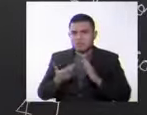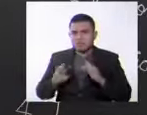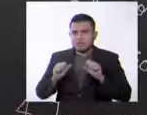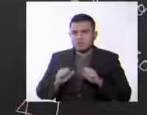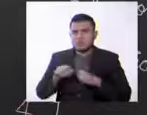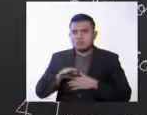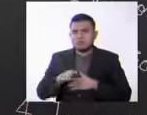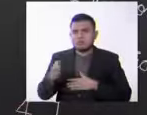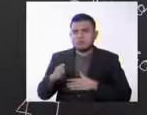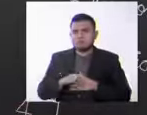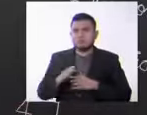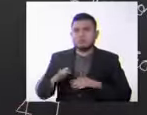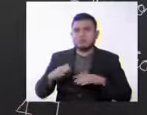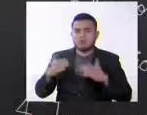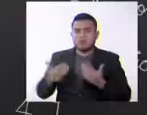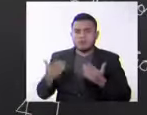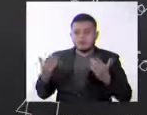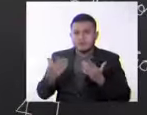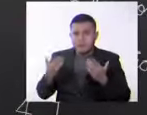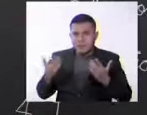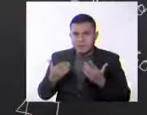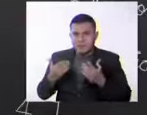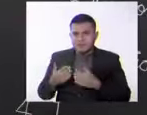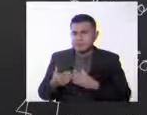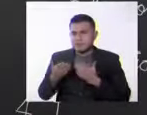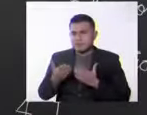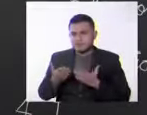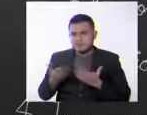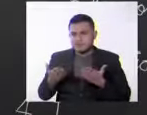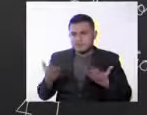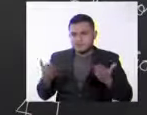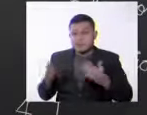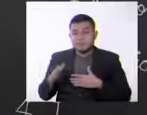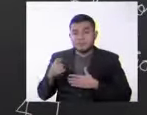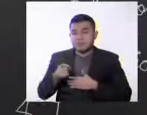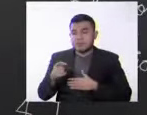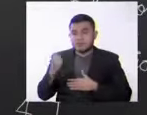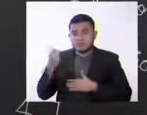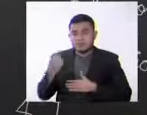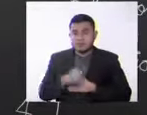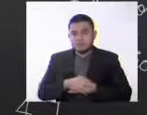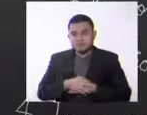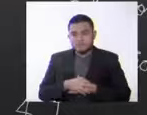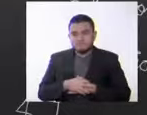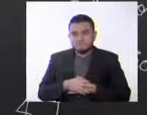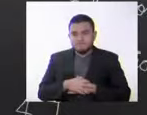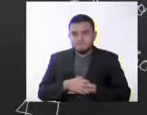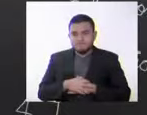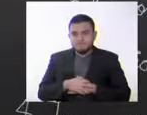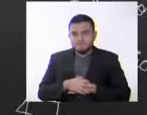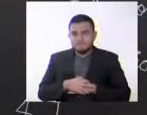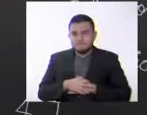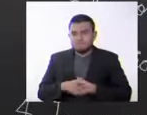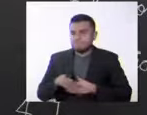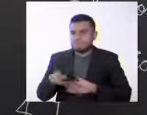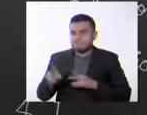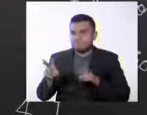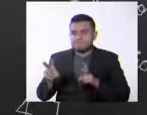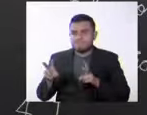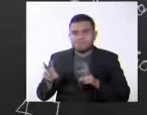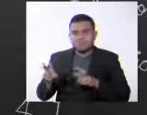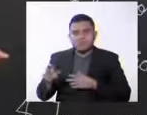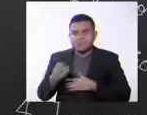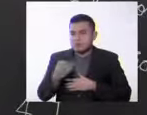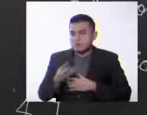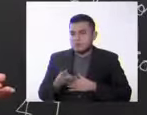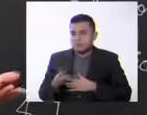utilizamos para elaborar determinados objetos que son importantes, ¿no? Entonces, eso también son elementos inmateriales que forman